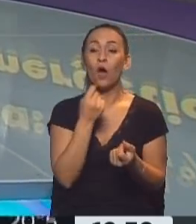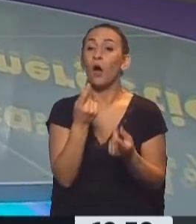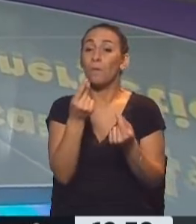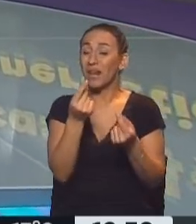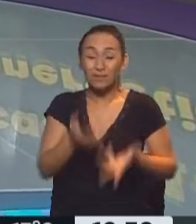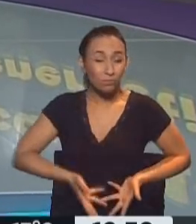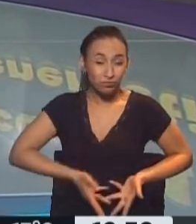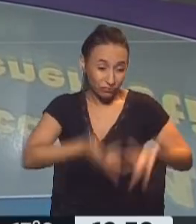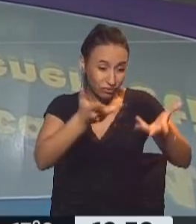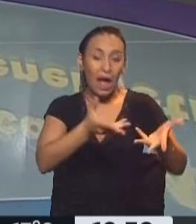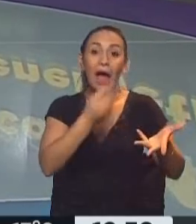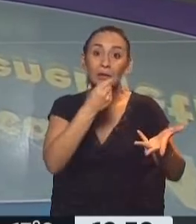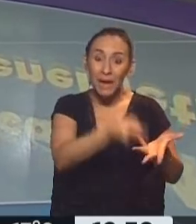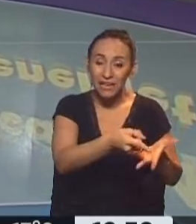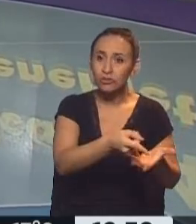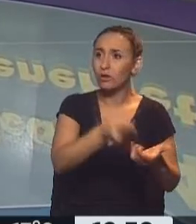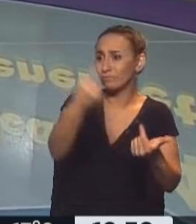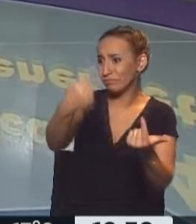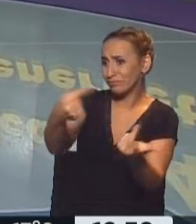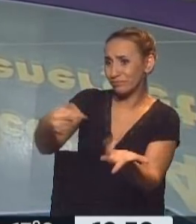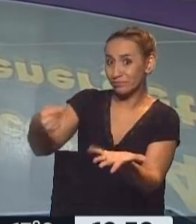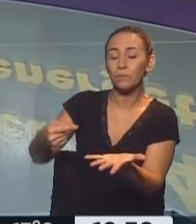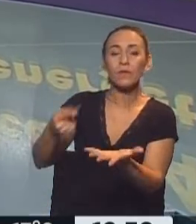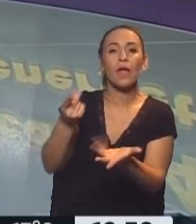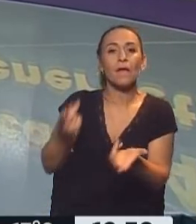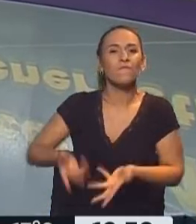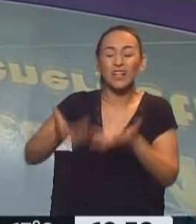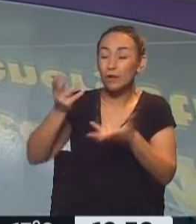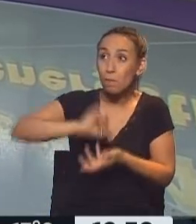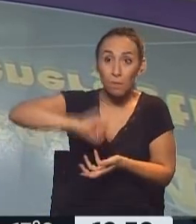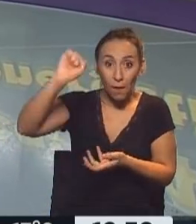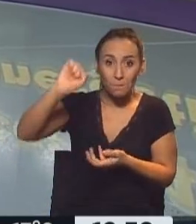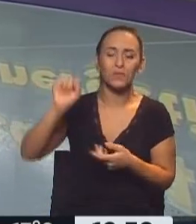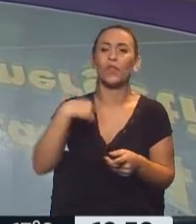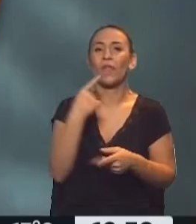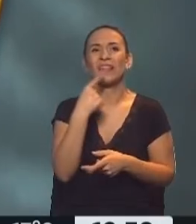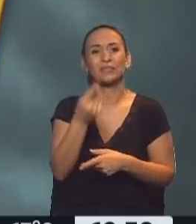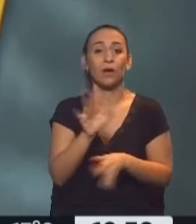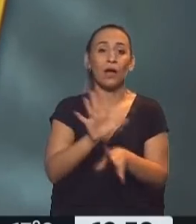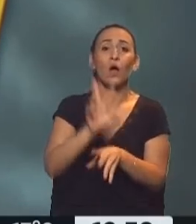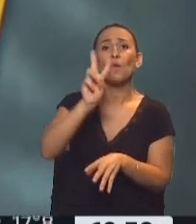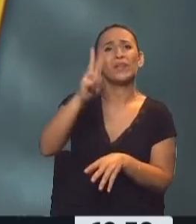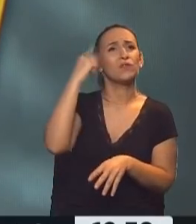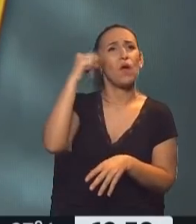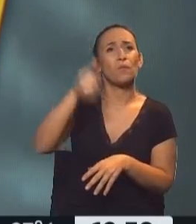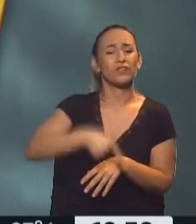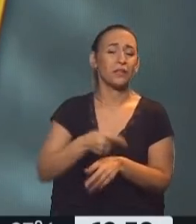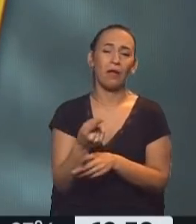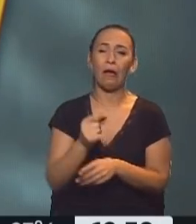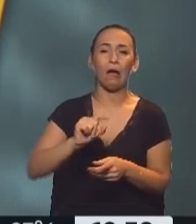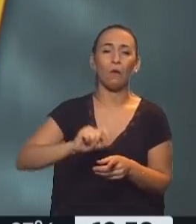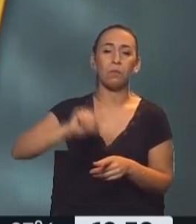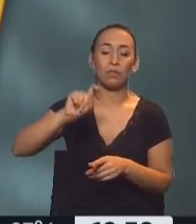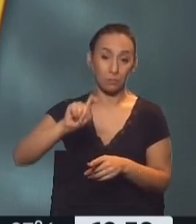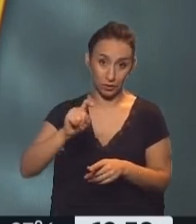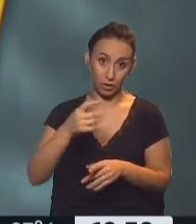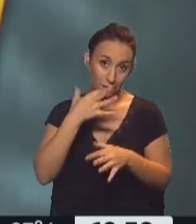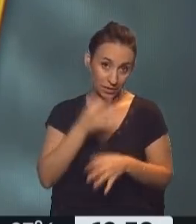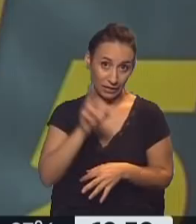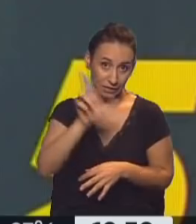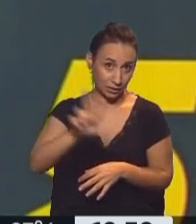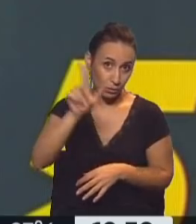dice Martín Guzmán es que este año cerraremos un crecimiento del 10%, recuperando lo perdido de la pandemia. No así, igualmente,